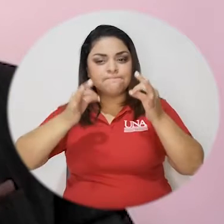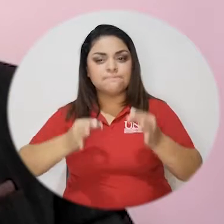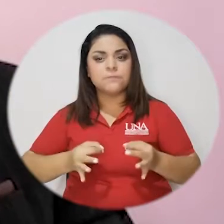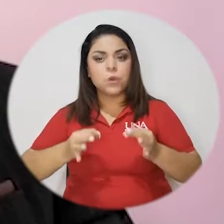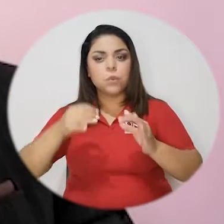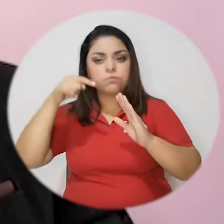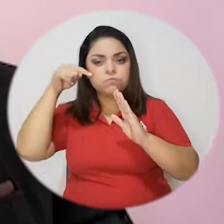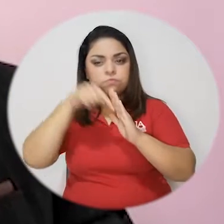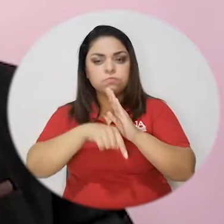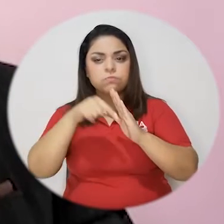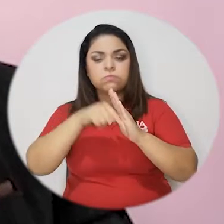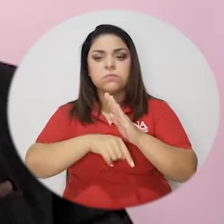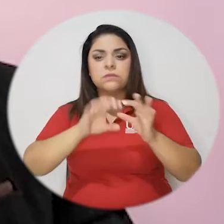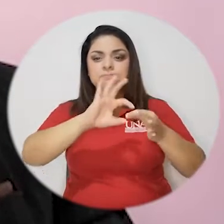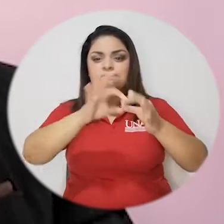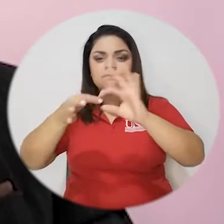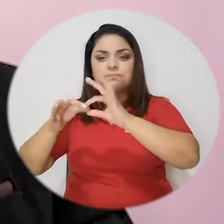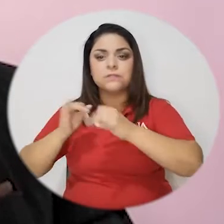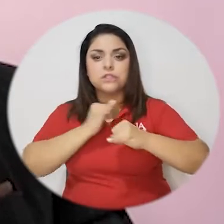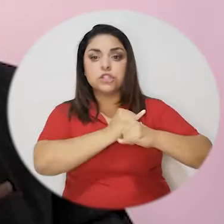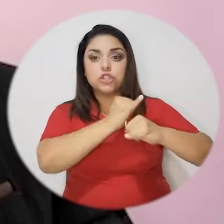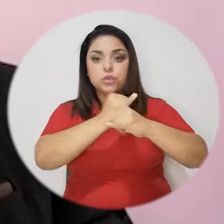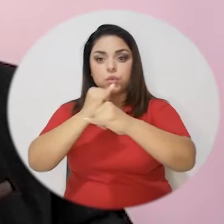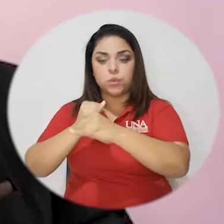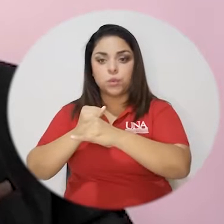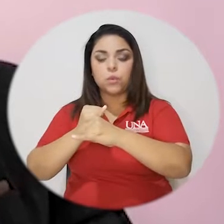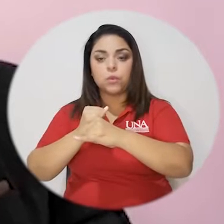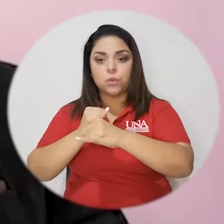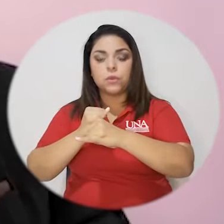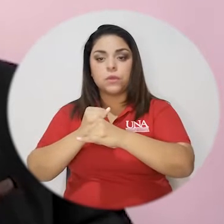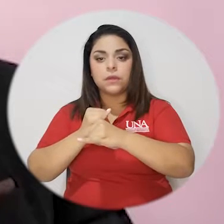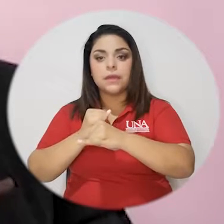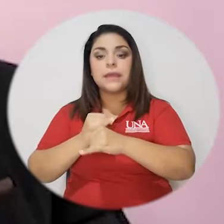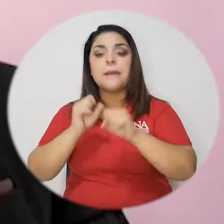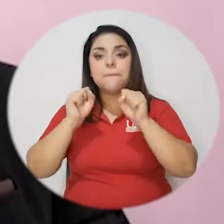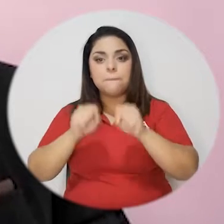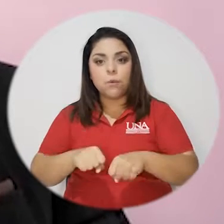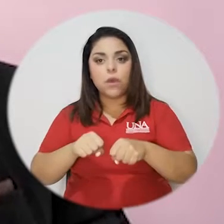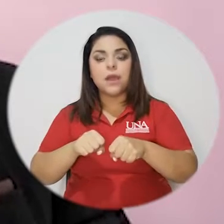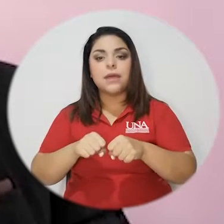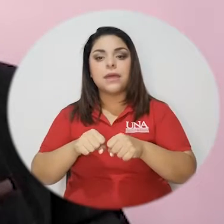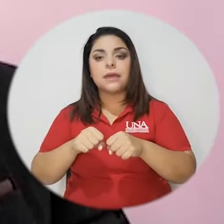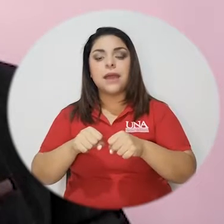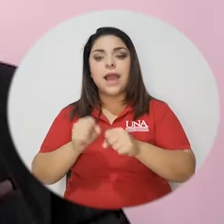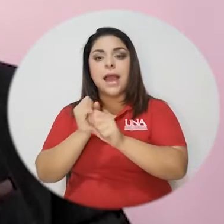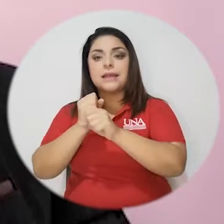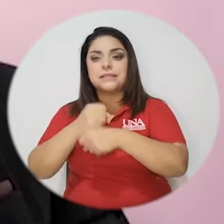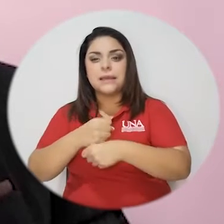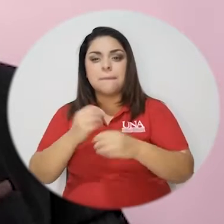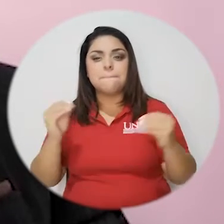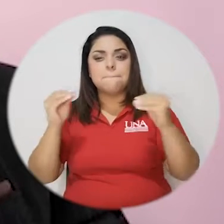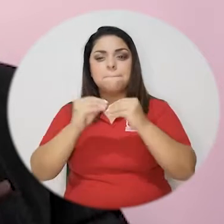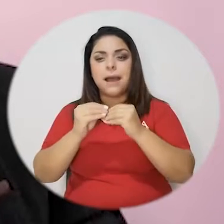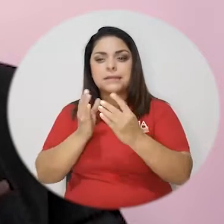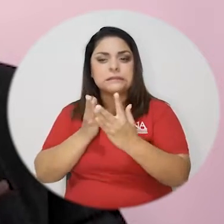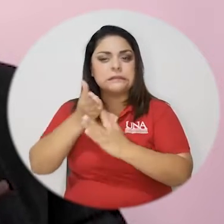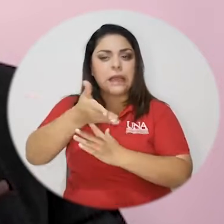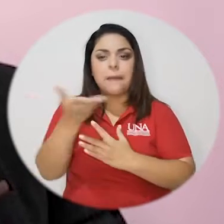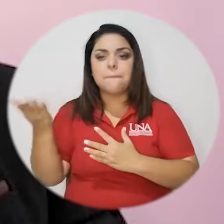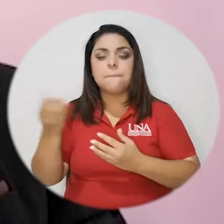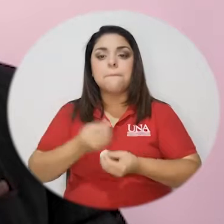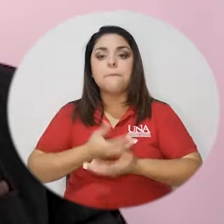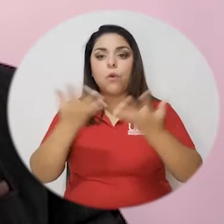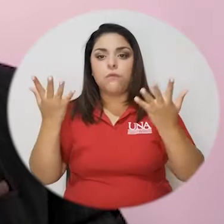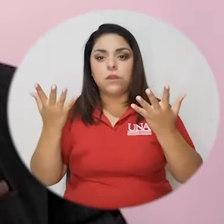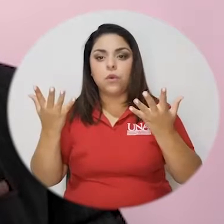andamiaje interinstitucional, intersectorial, ¿verdad? Que trasciende lo público, sino que haya estado la academia,